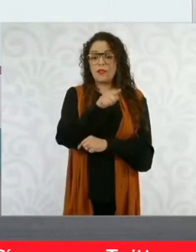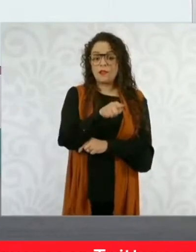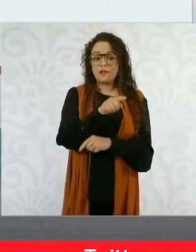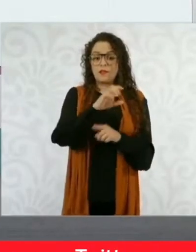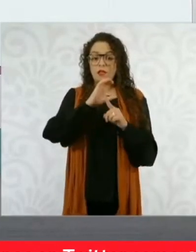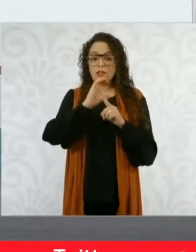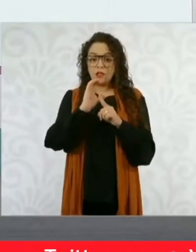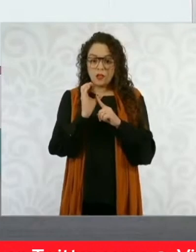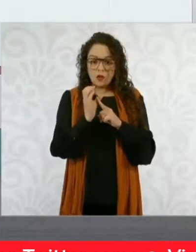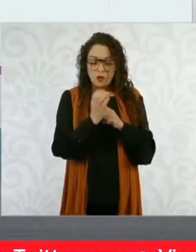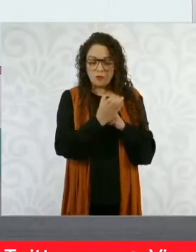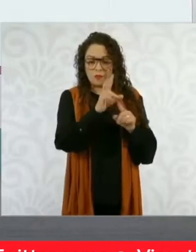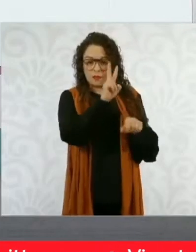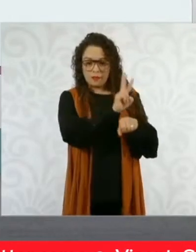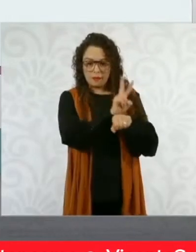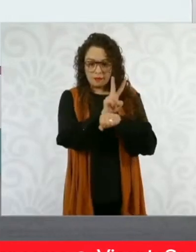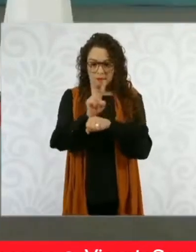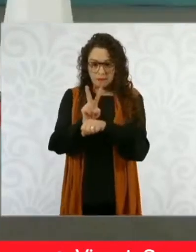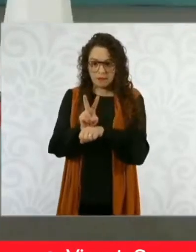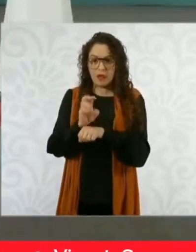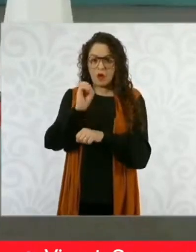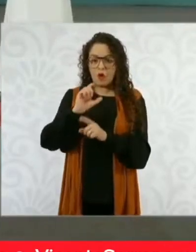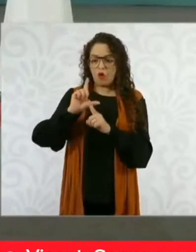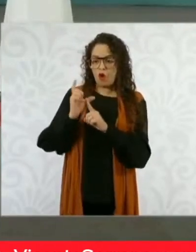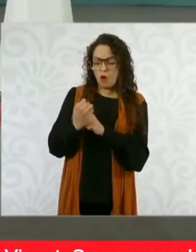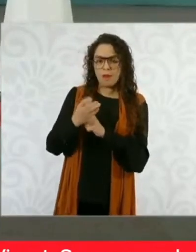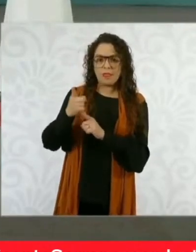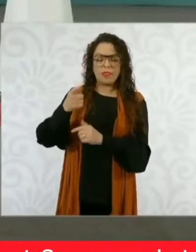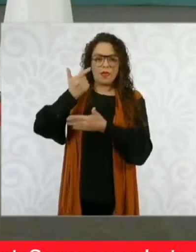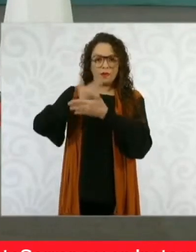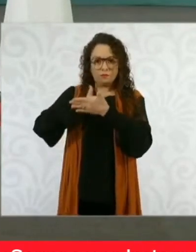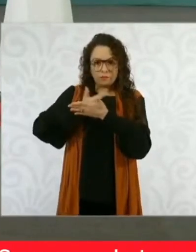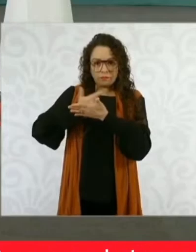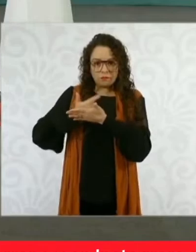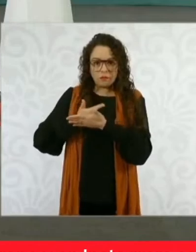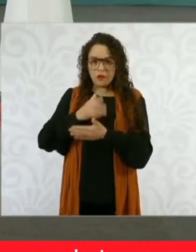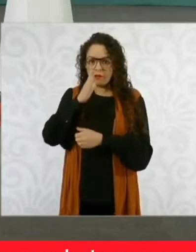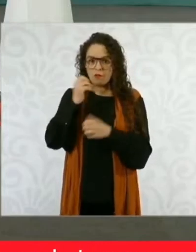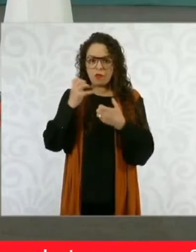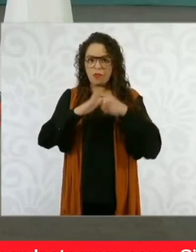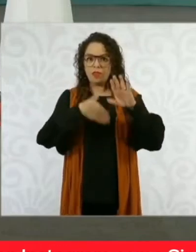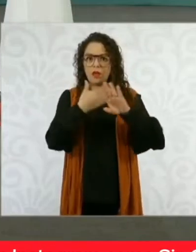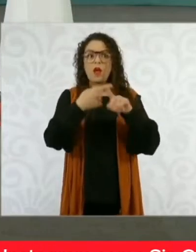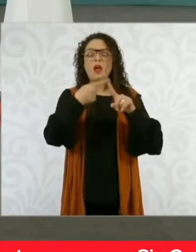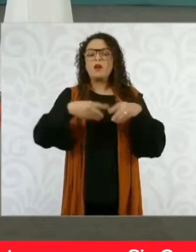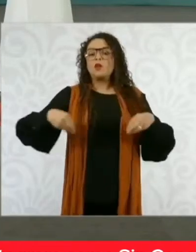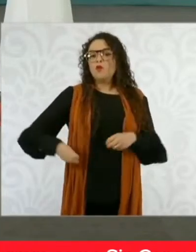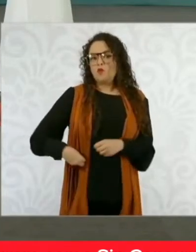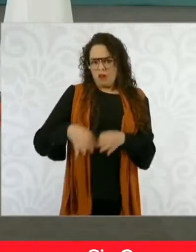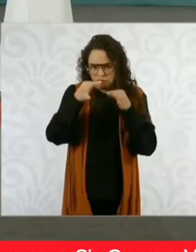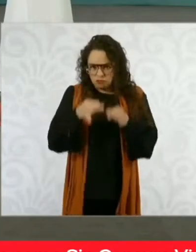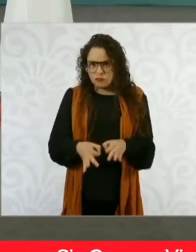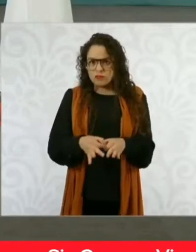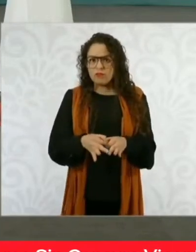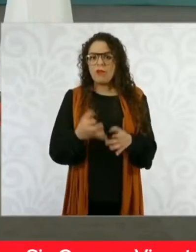Auditoría tomara acciones en contra de los responsables. La que sigue, por favor.